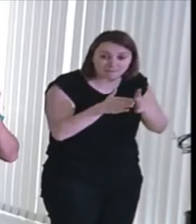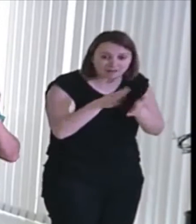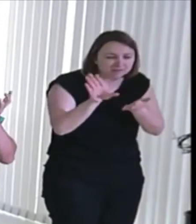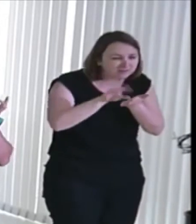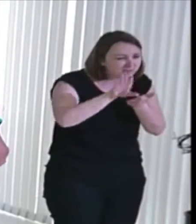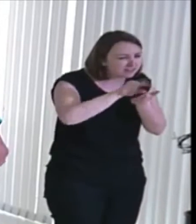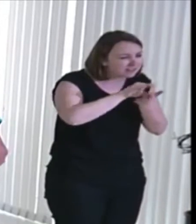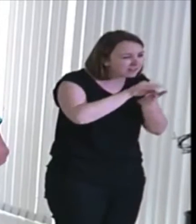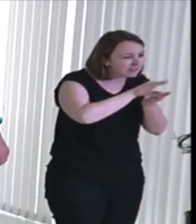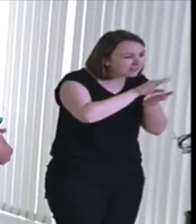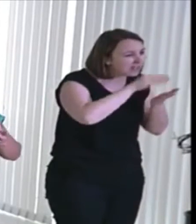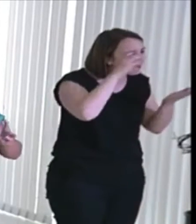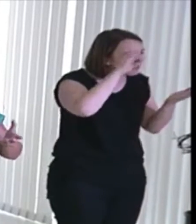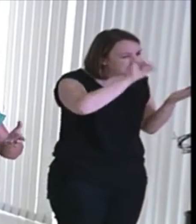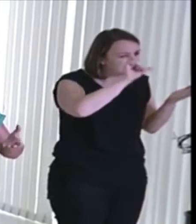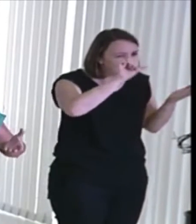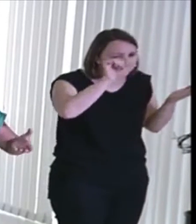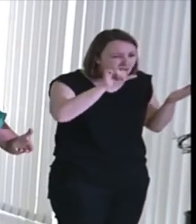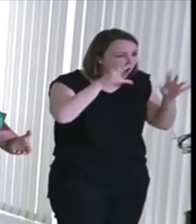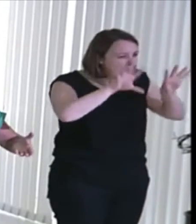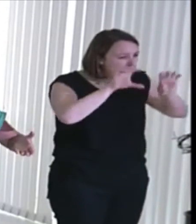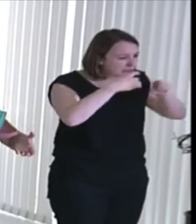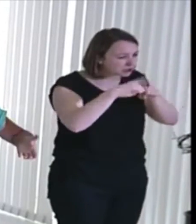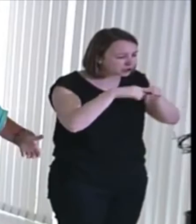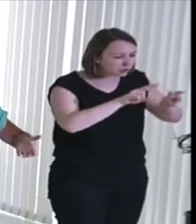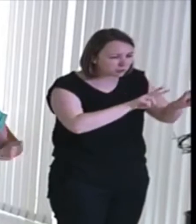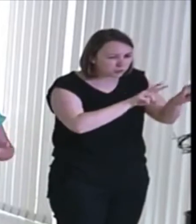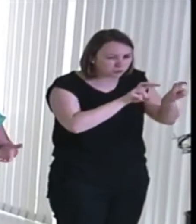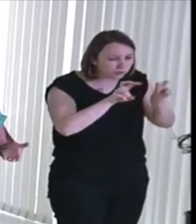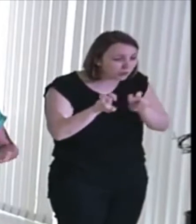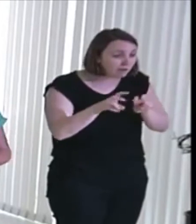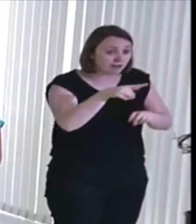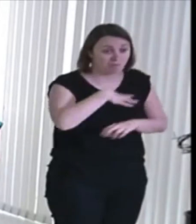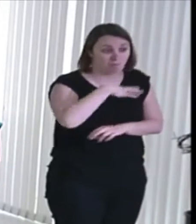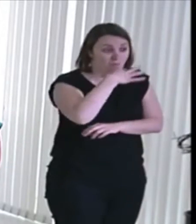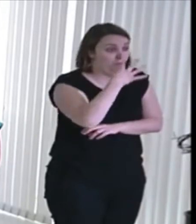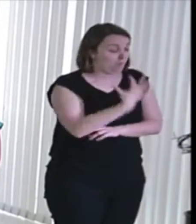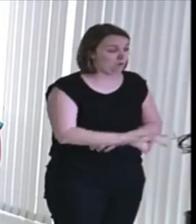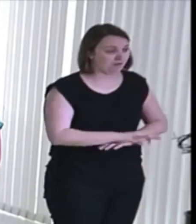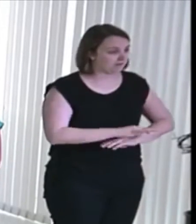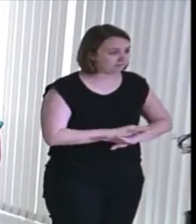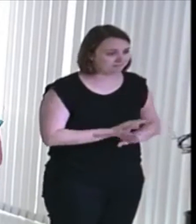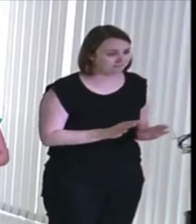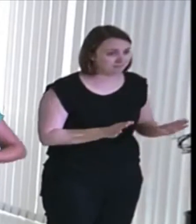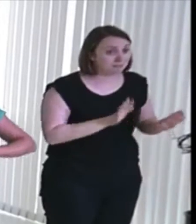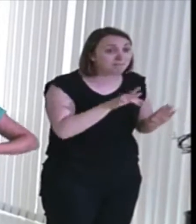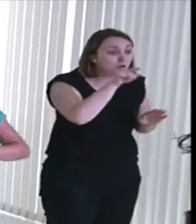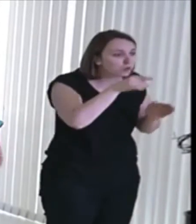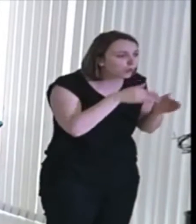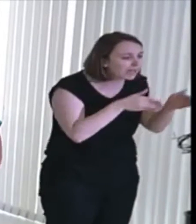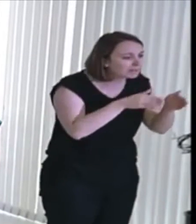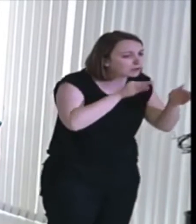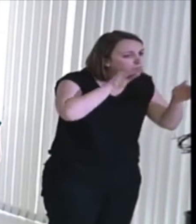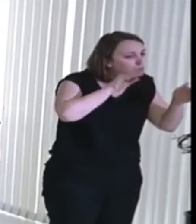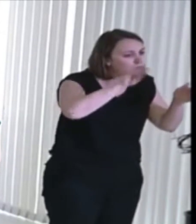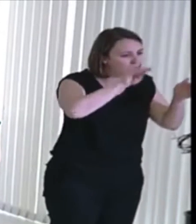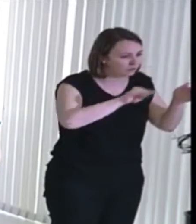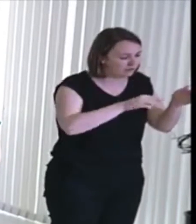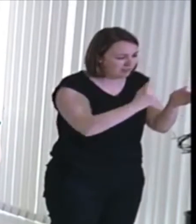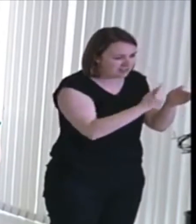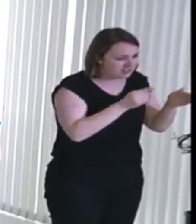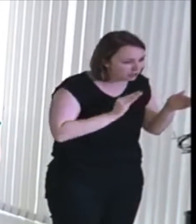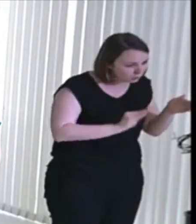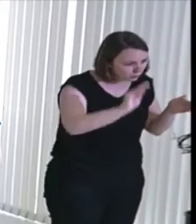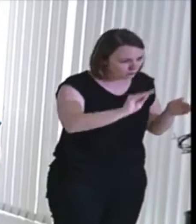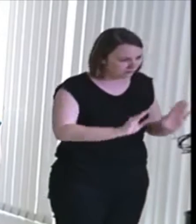y estar con las orejas abiertas para aprender de las cosas buenas que puedas, ¿no? Pero tu camino te lo tienes que diseñar tú,